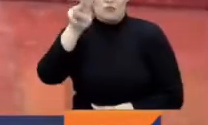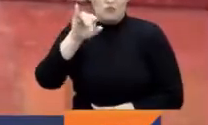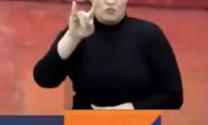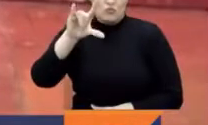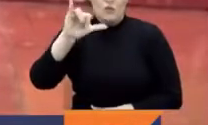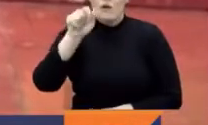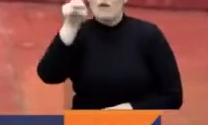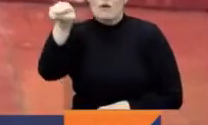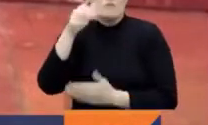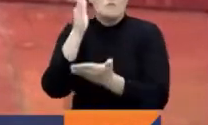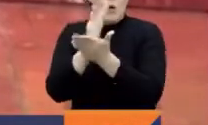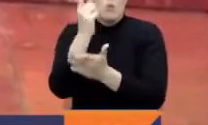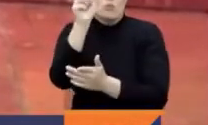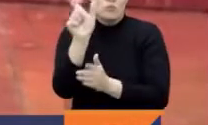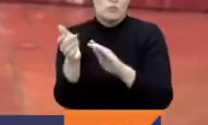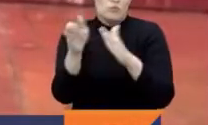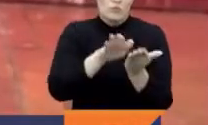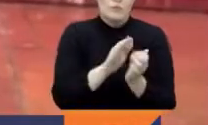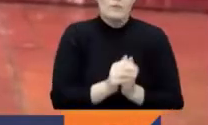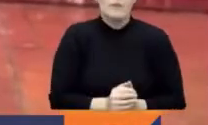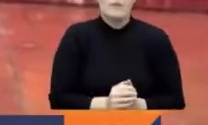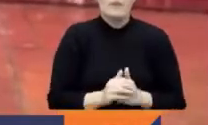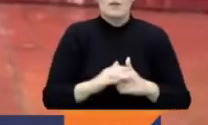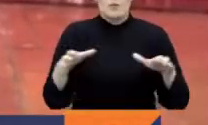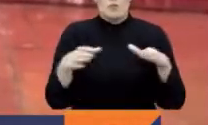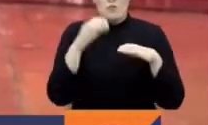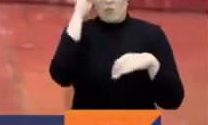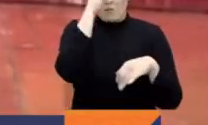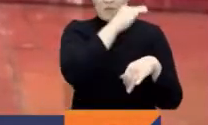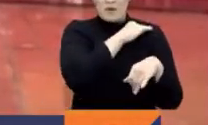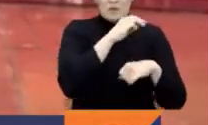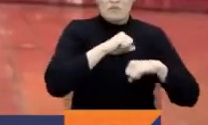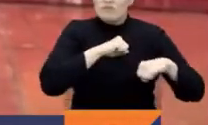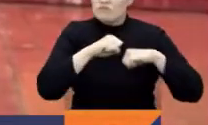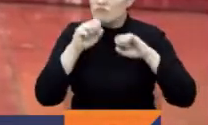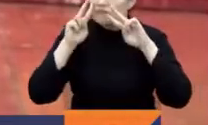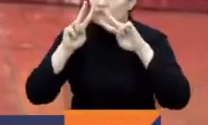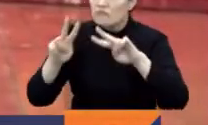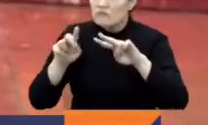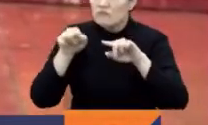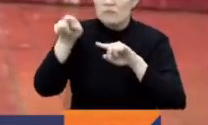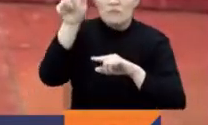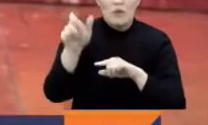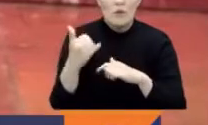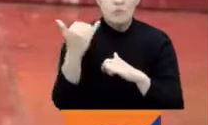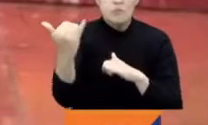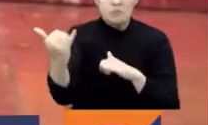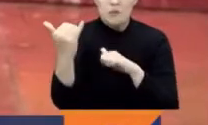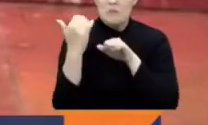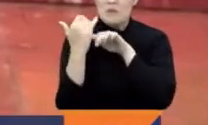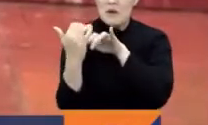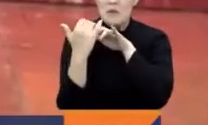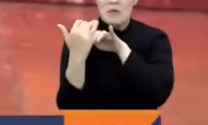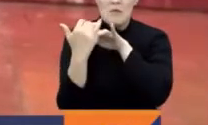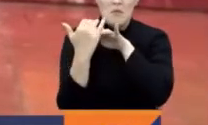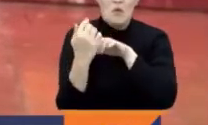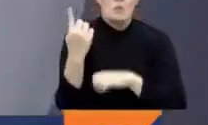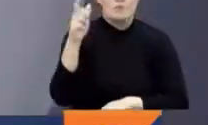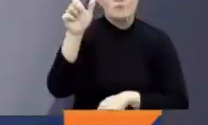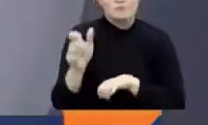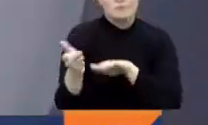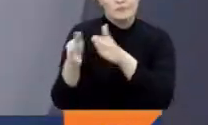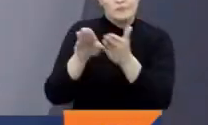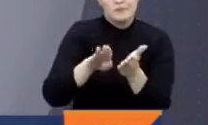tropas llegan al sitio, se percatan de la presencia y se inicia un combate, logrando así la neutralización de uno de estos